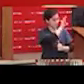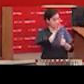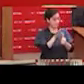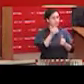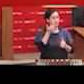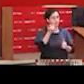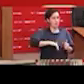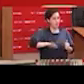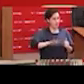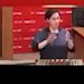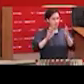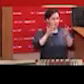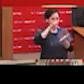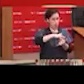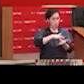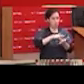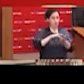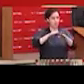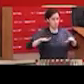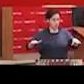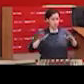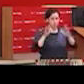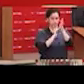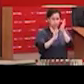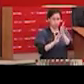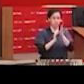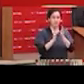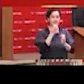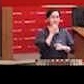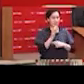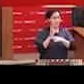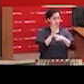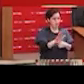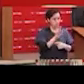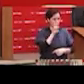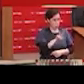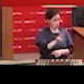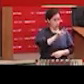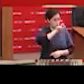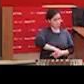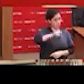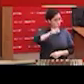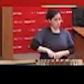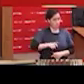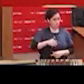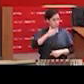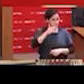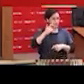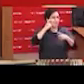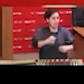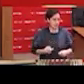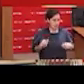a a una mesa hemos visto varios ejemplos de de personas que están